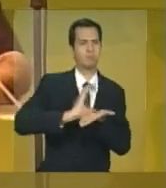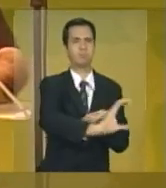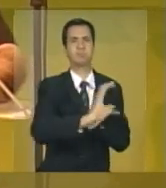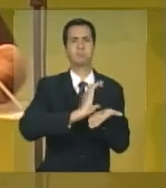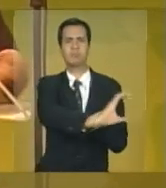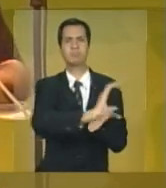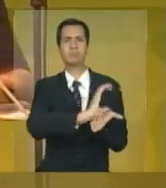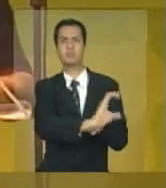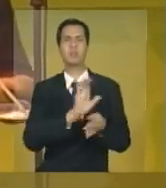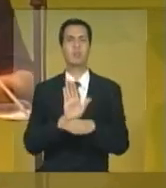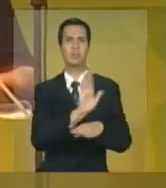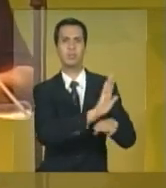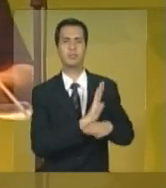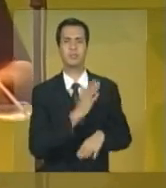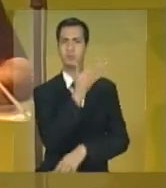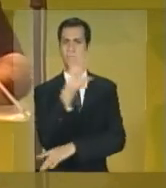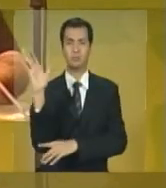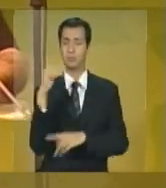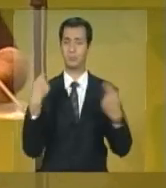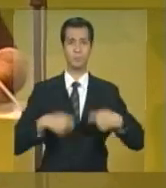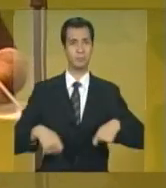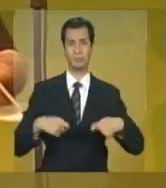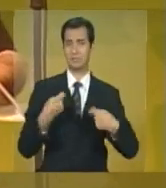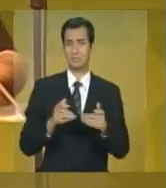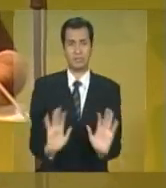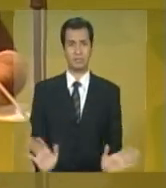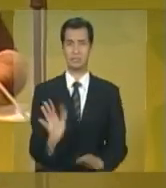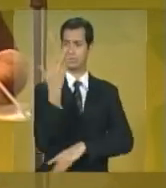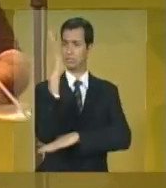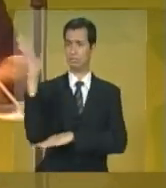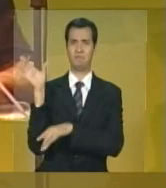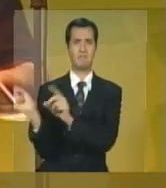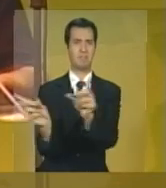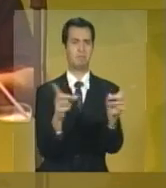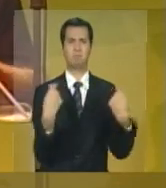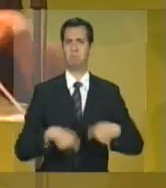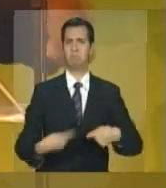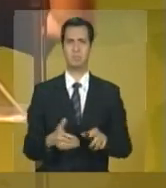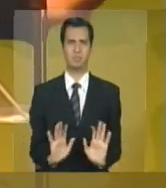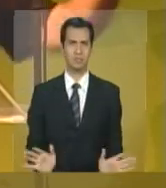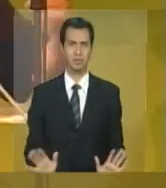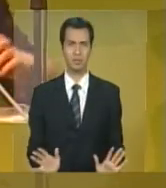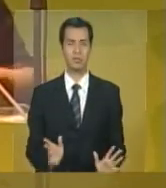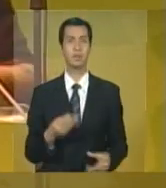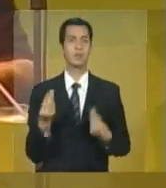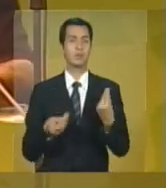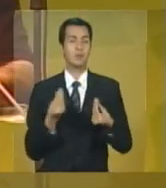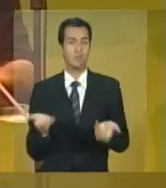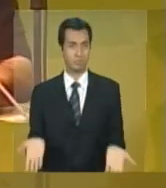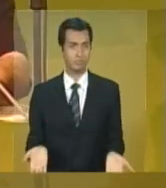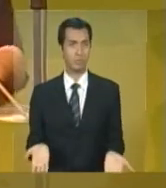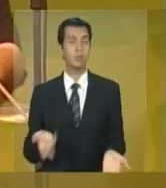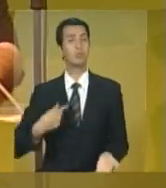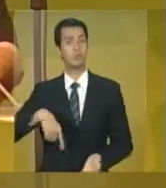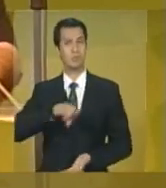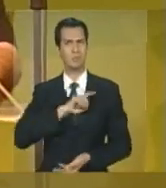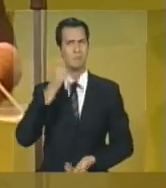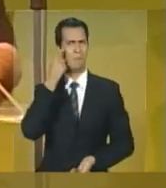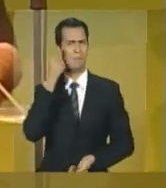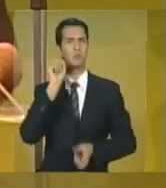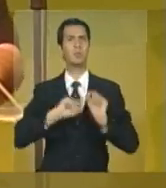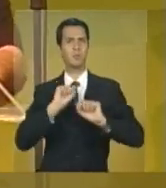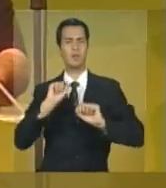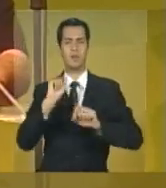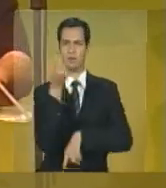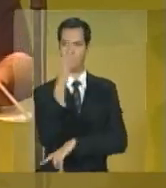sin necesidad de mercantilizar la naturaleza. En vez de ir por el camino de la privatización de los